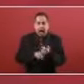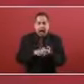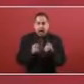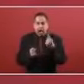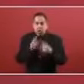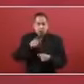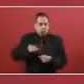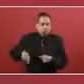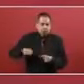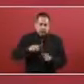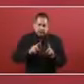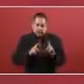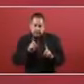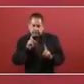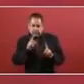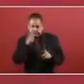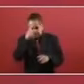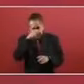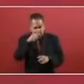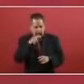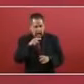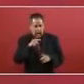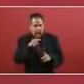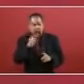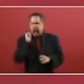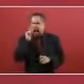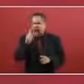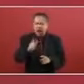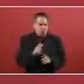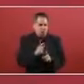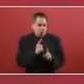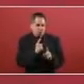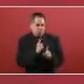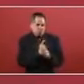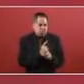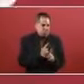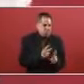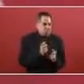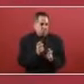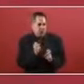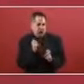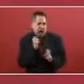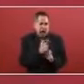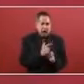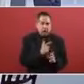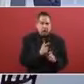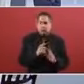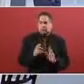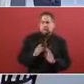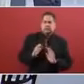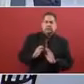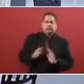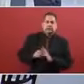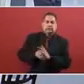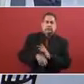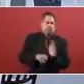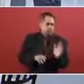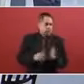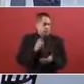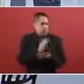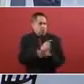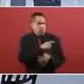elementos, motivos para que puedan haber actos ilícitos que se exponen, no solo ellos,